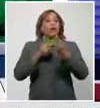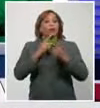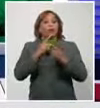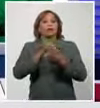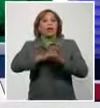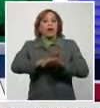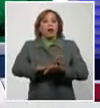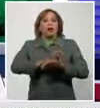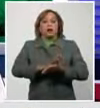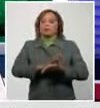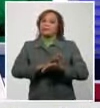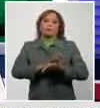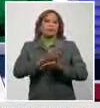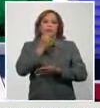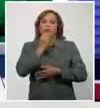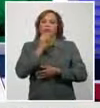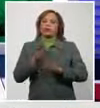reanimar, no fue posible.